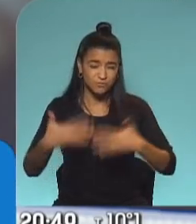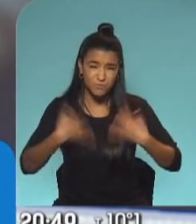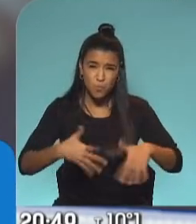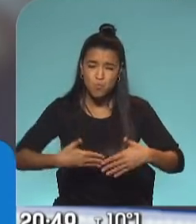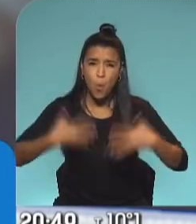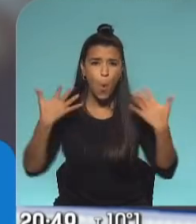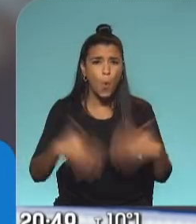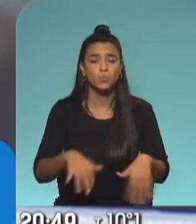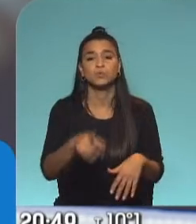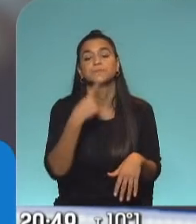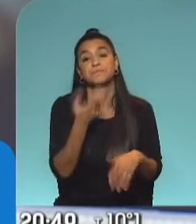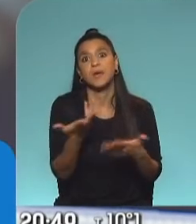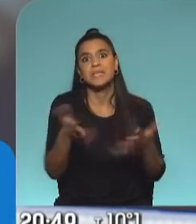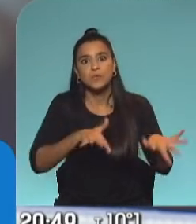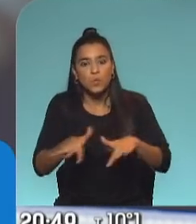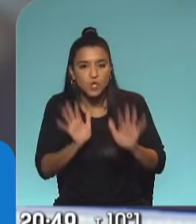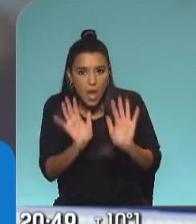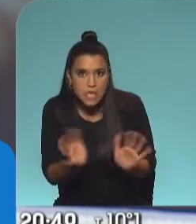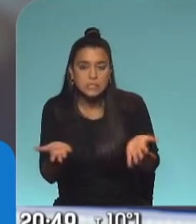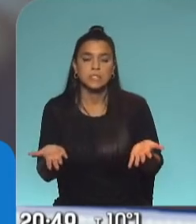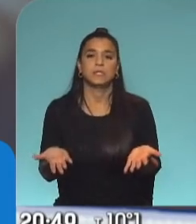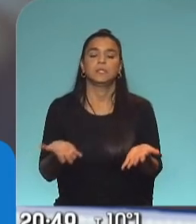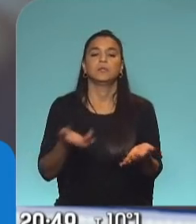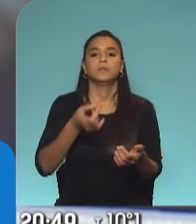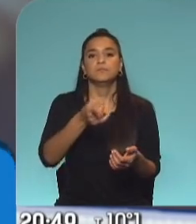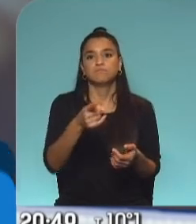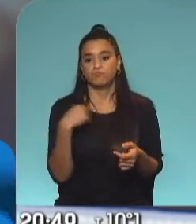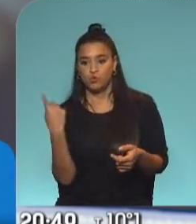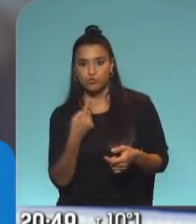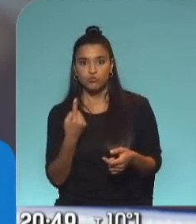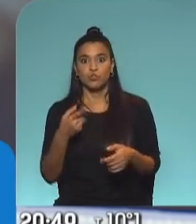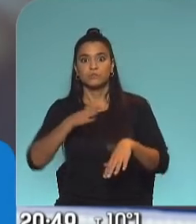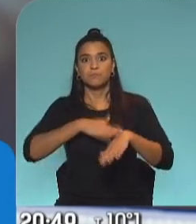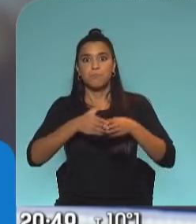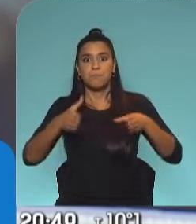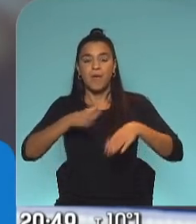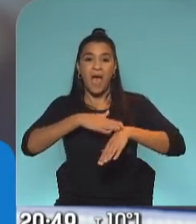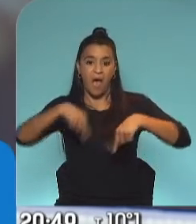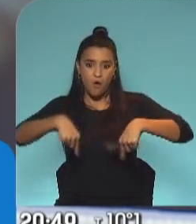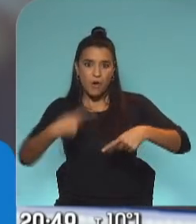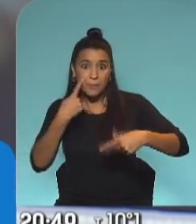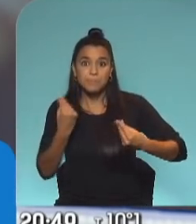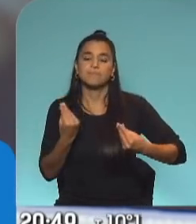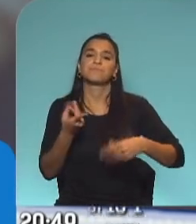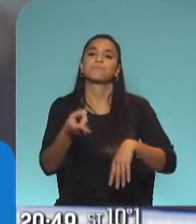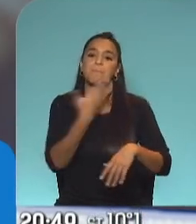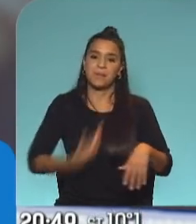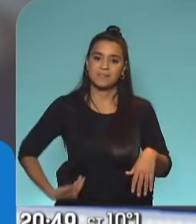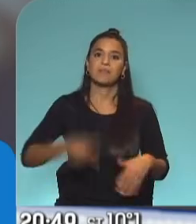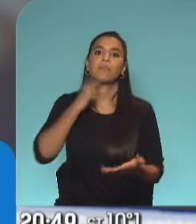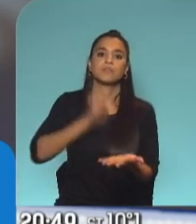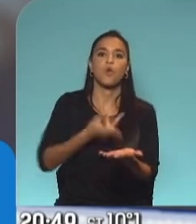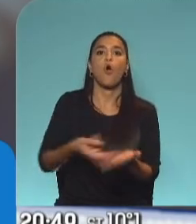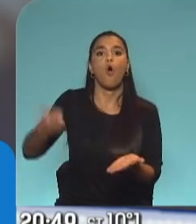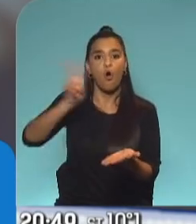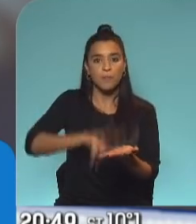enorme. Frente a esta situación y frente a lo que estamos viviendo, digamos, tomó la decisión el presidente de la Nación de volver a